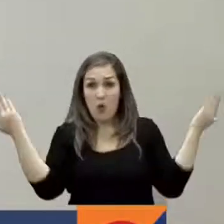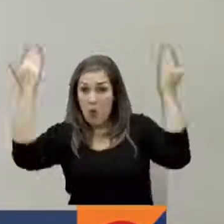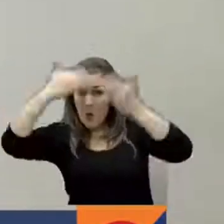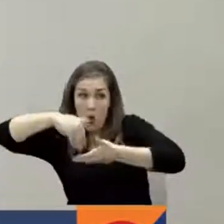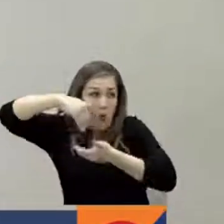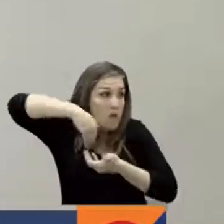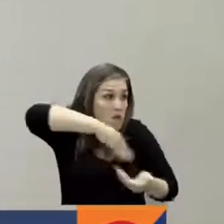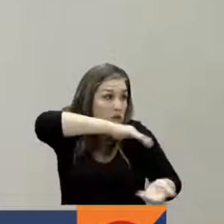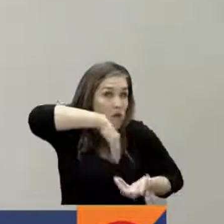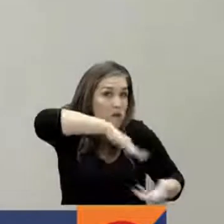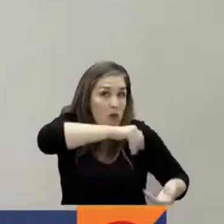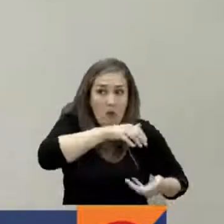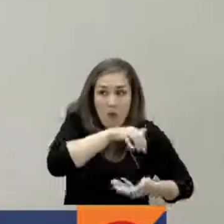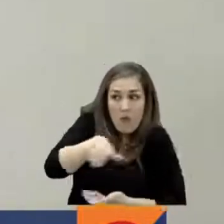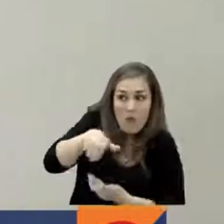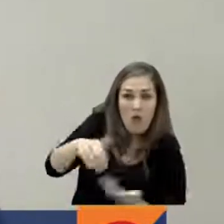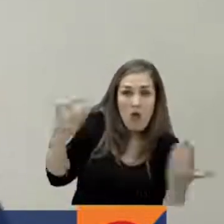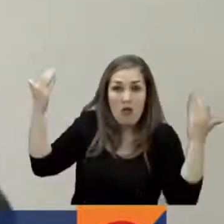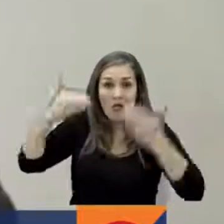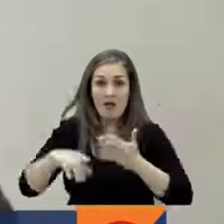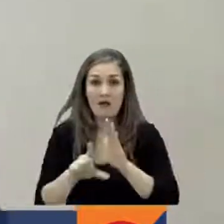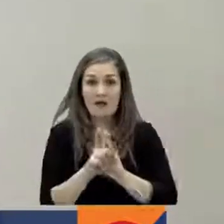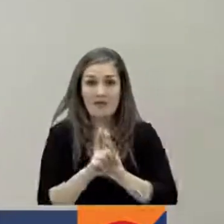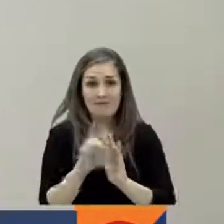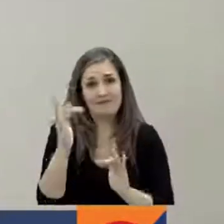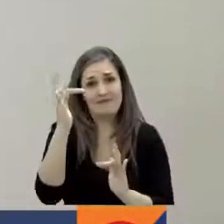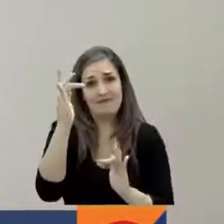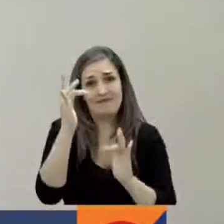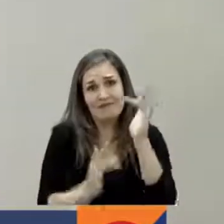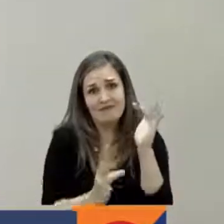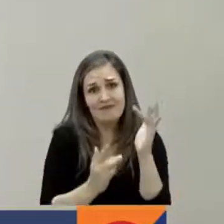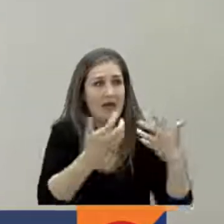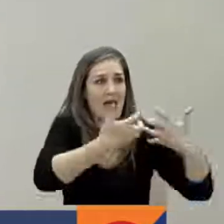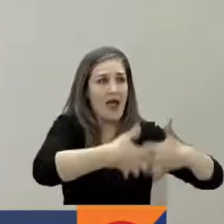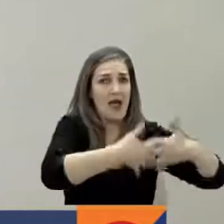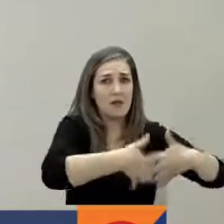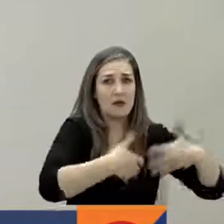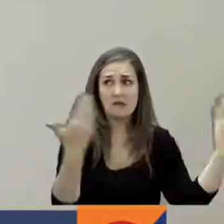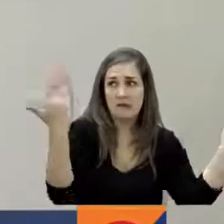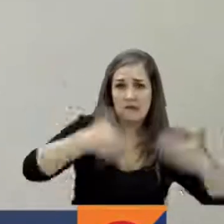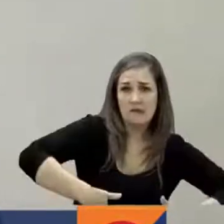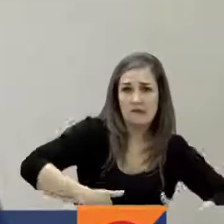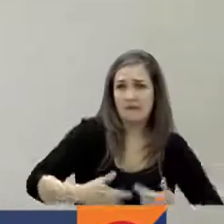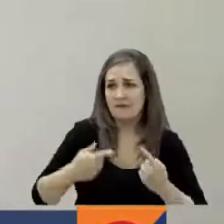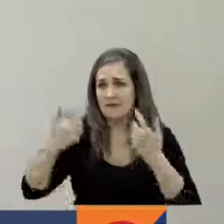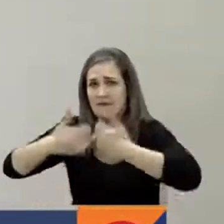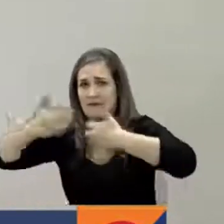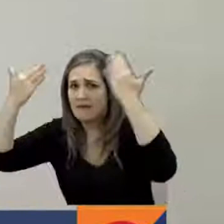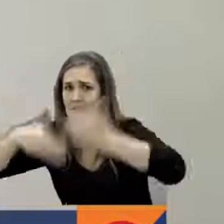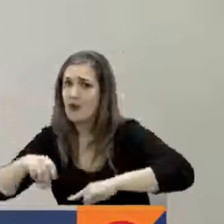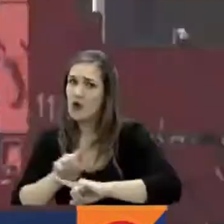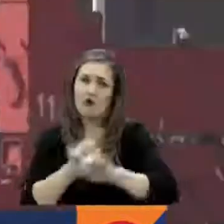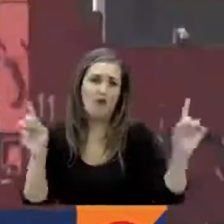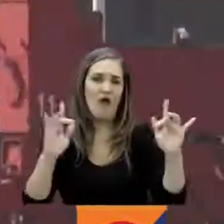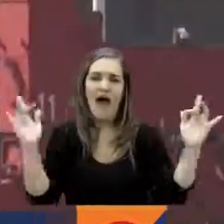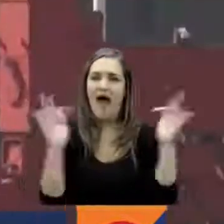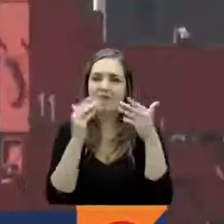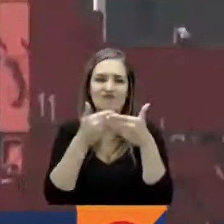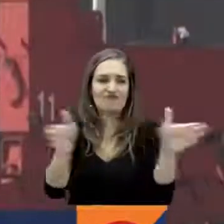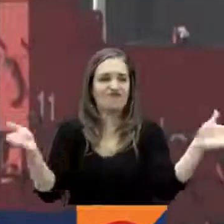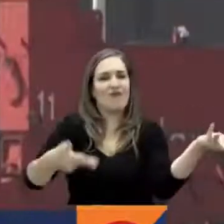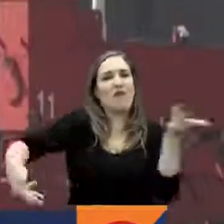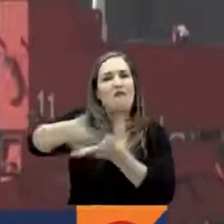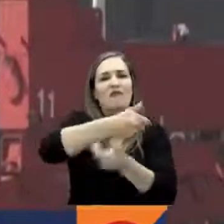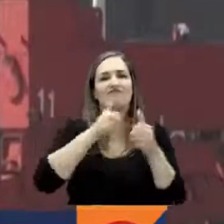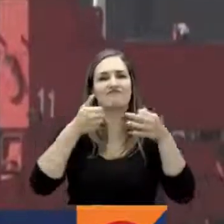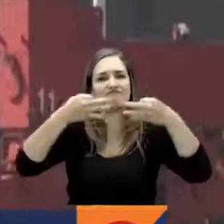del contrabando. Y esto no le conviene ni a los empresarios formales en Colombia, ni le conviene al Estado. En el primer